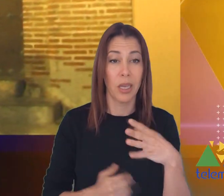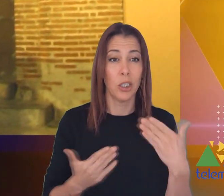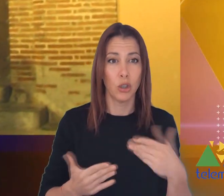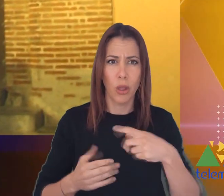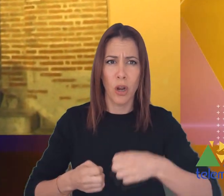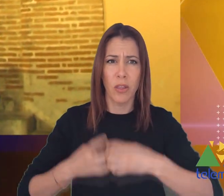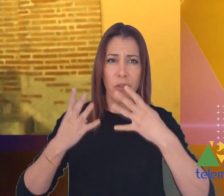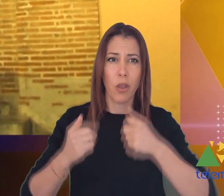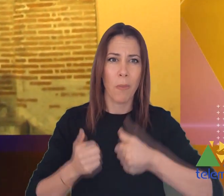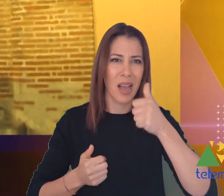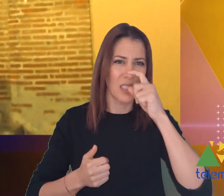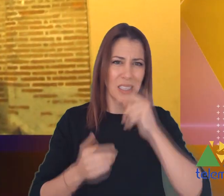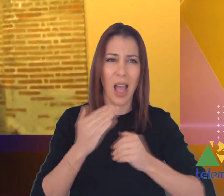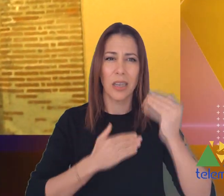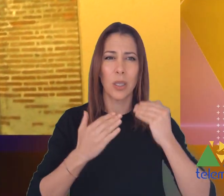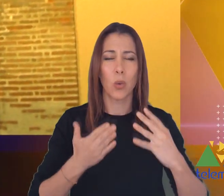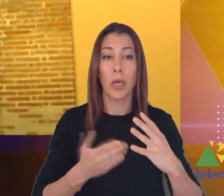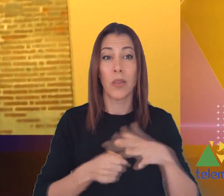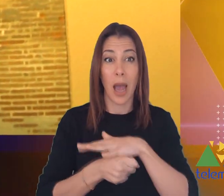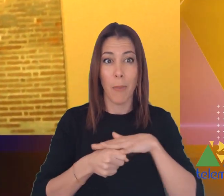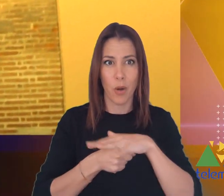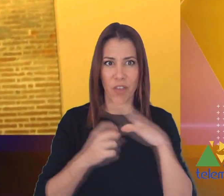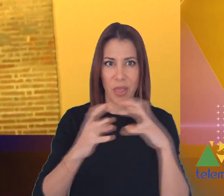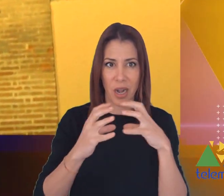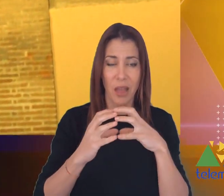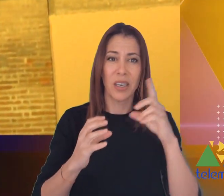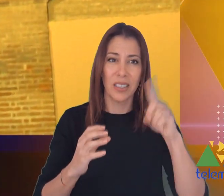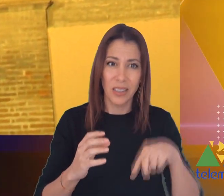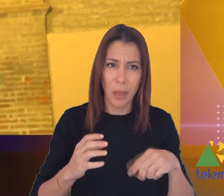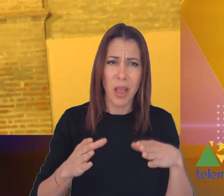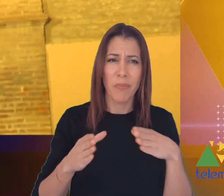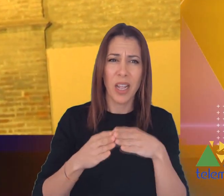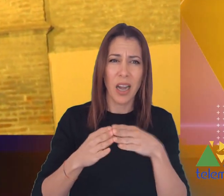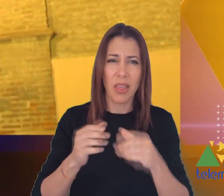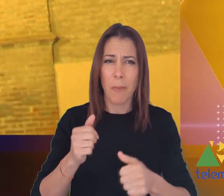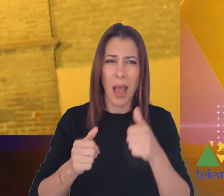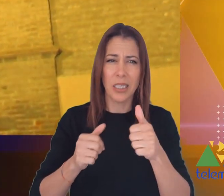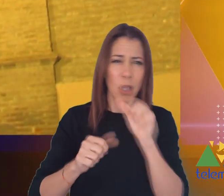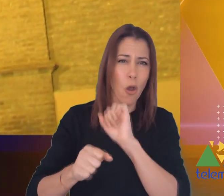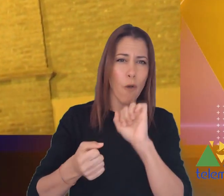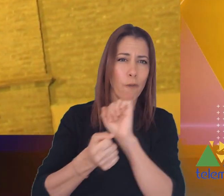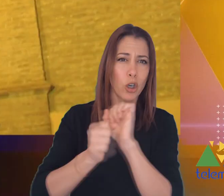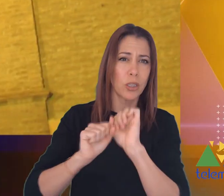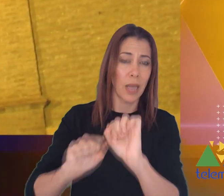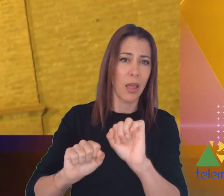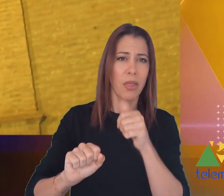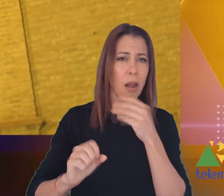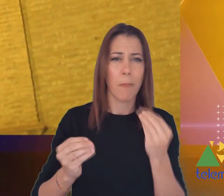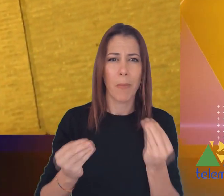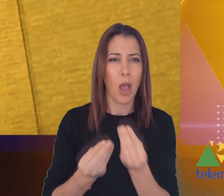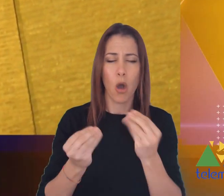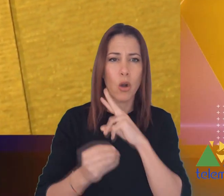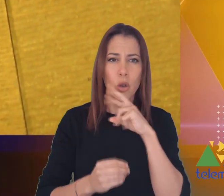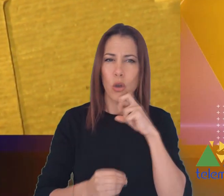los edificios más antiguos de la provincia de Granada y una de las iglesias fortalezas más antiguas y mejor